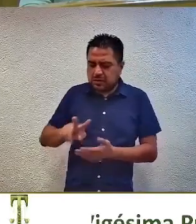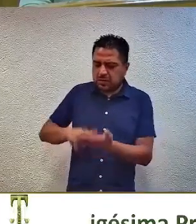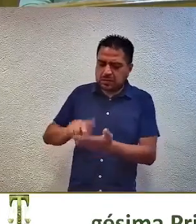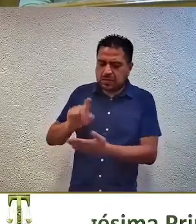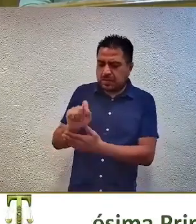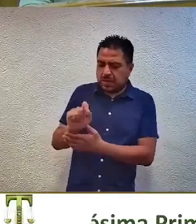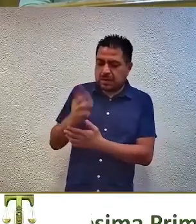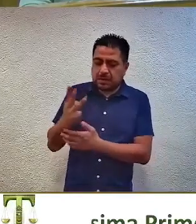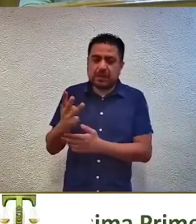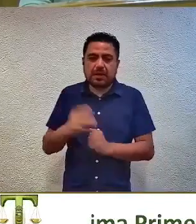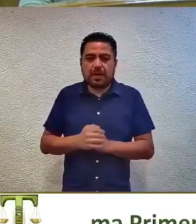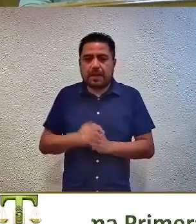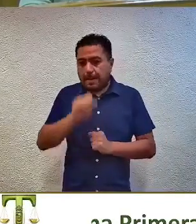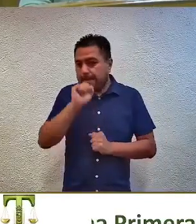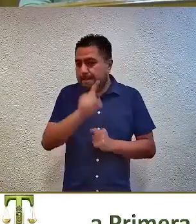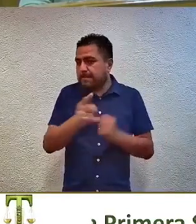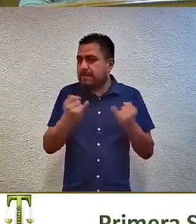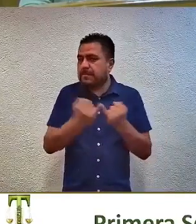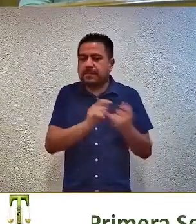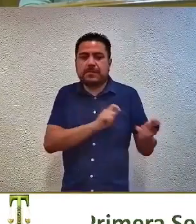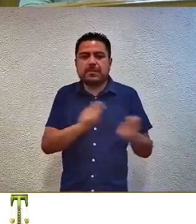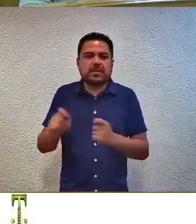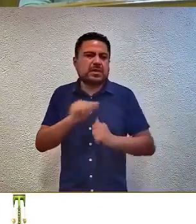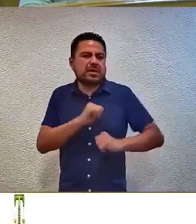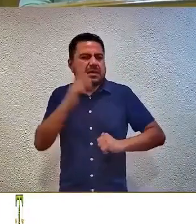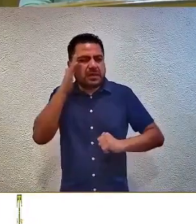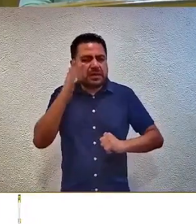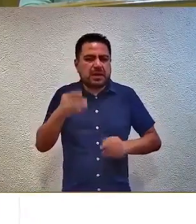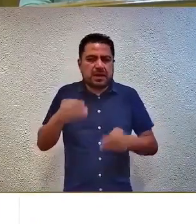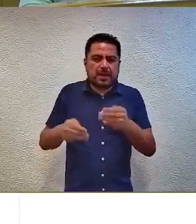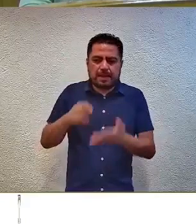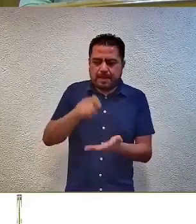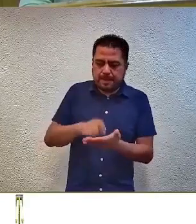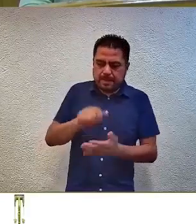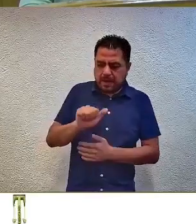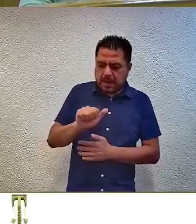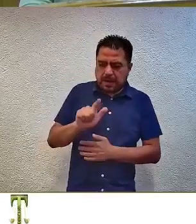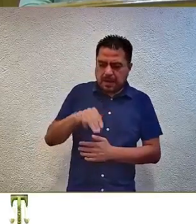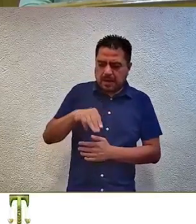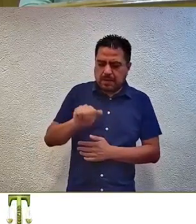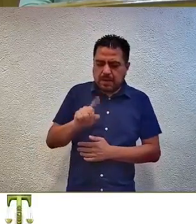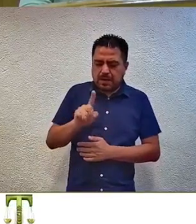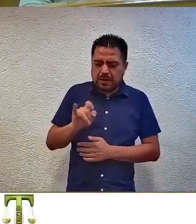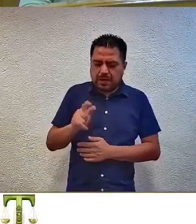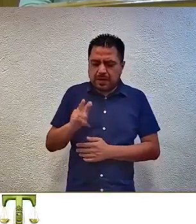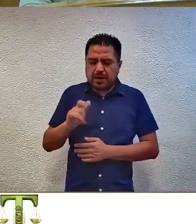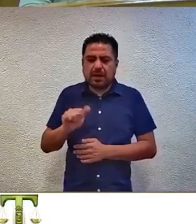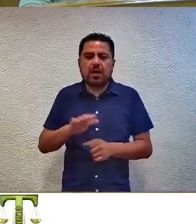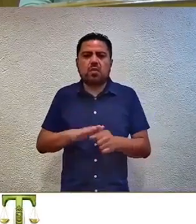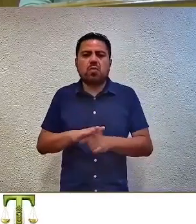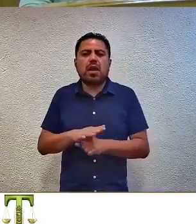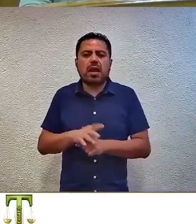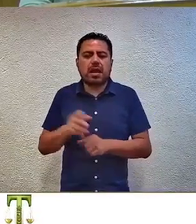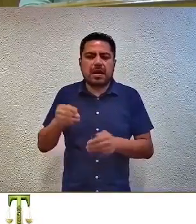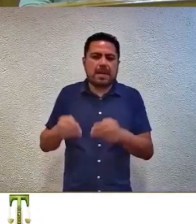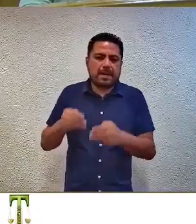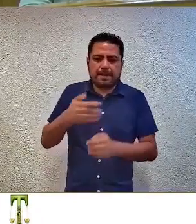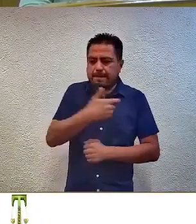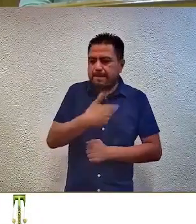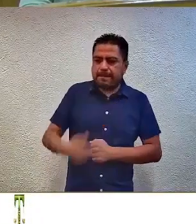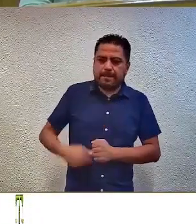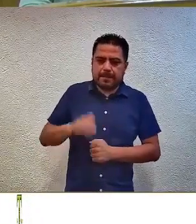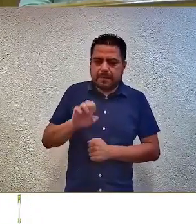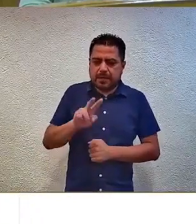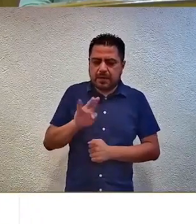TE/RAP/010/2023, mismo que fue turnado a la ponencia a cargo de la magistrada Almadelia Eugenio Alcaraz, en el cual la magistrada presidenta Evelyn